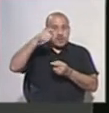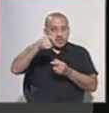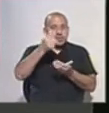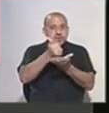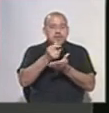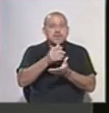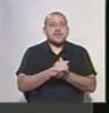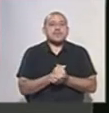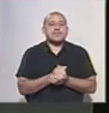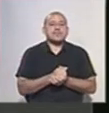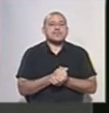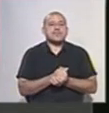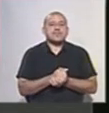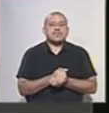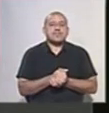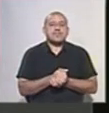tablado del Jean.